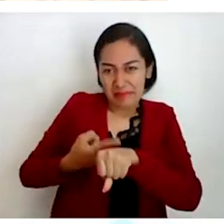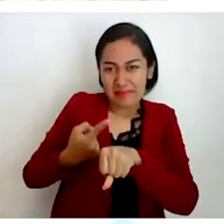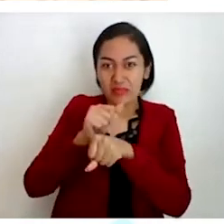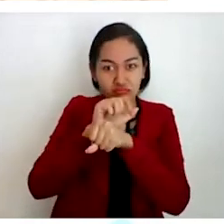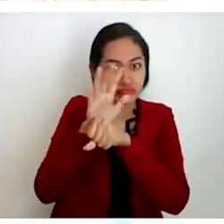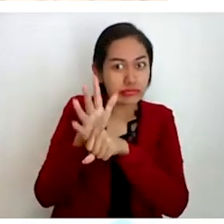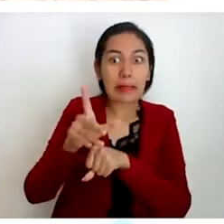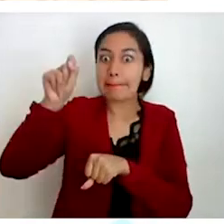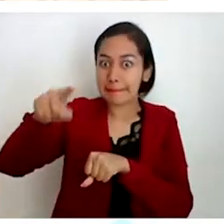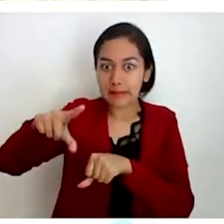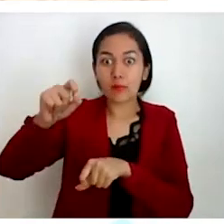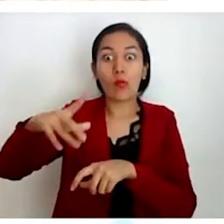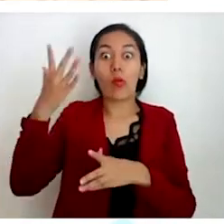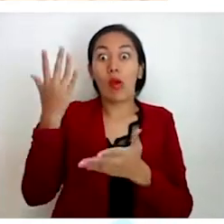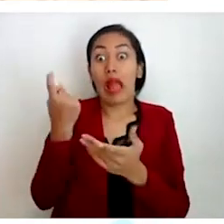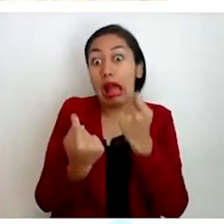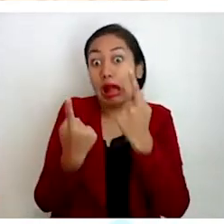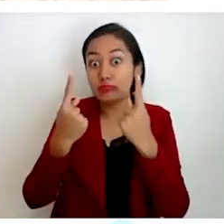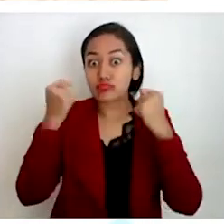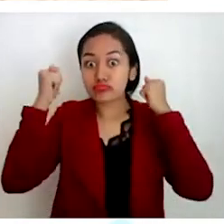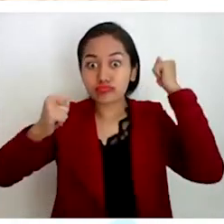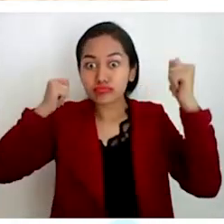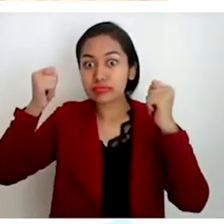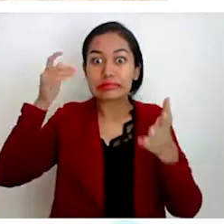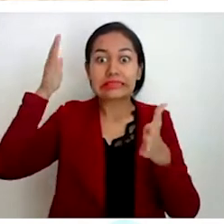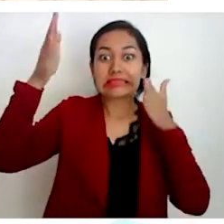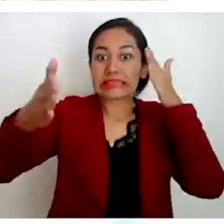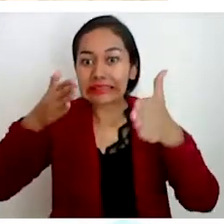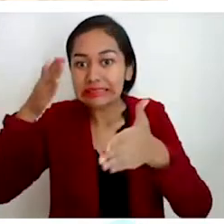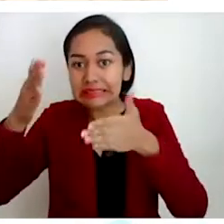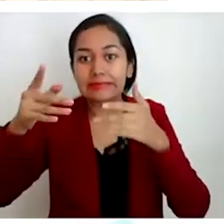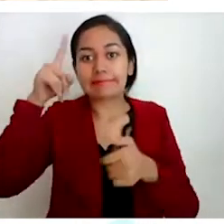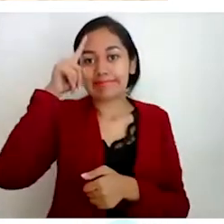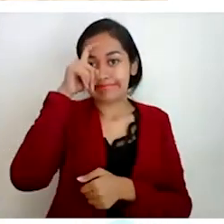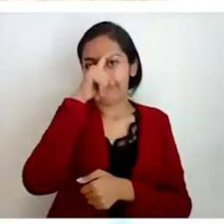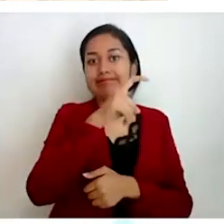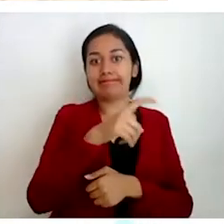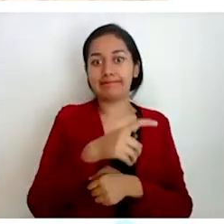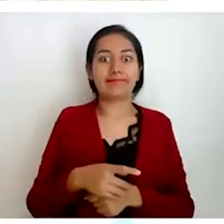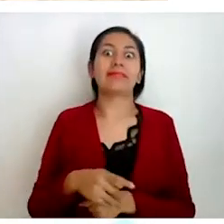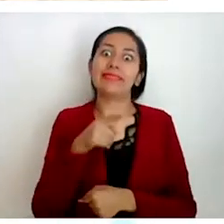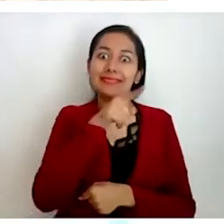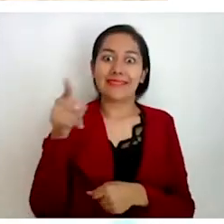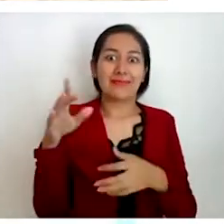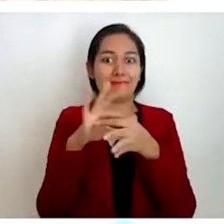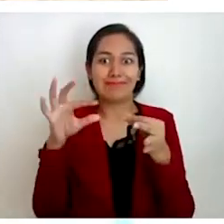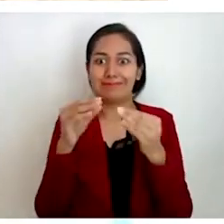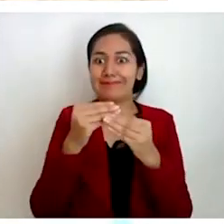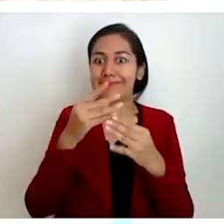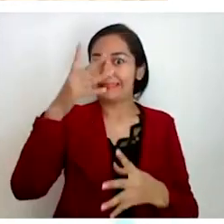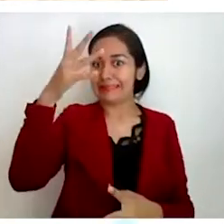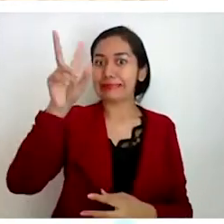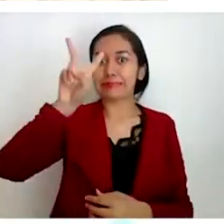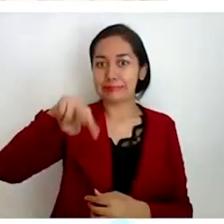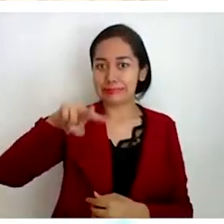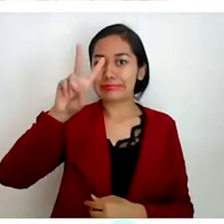para muchas más pláticas y más largas, pero bueno, tenemos algunas preguntas, vamos a ir